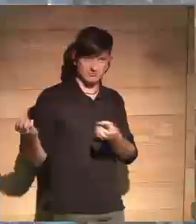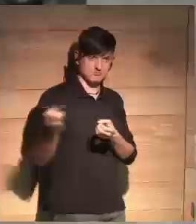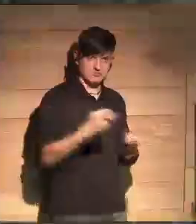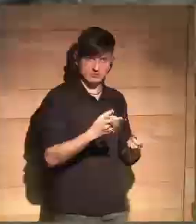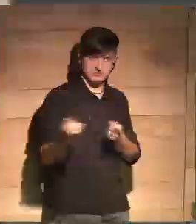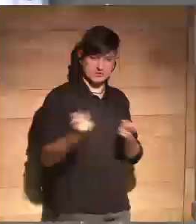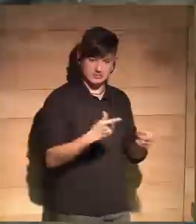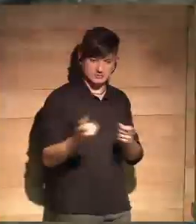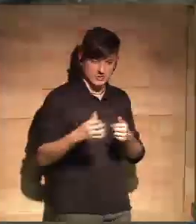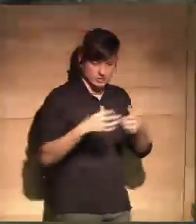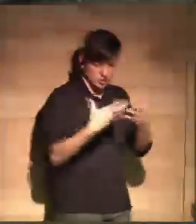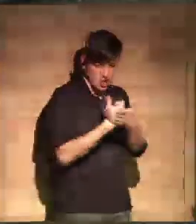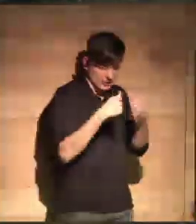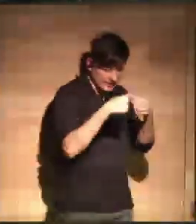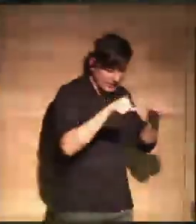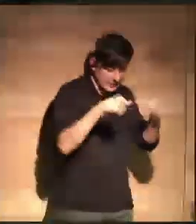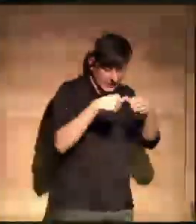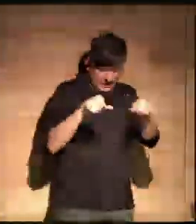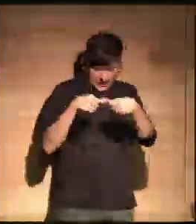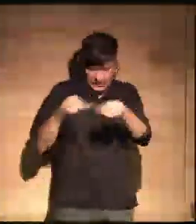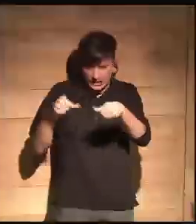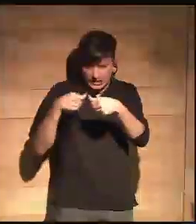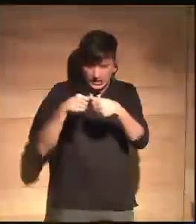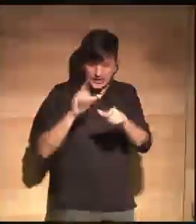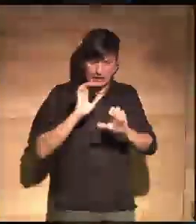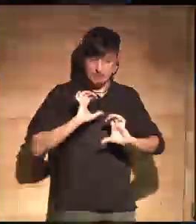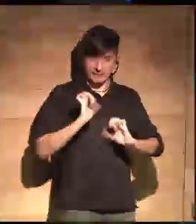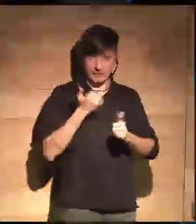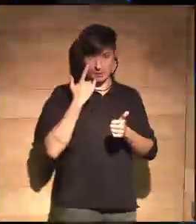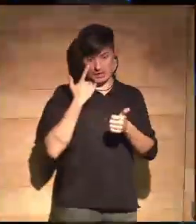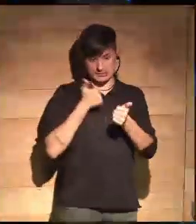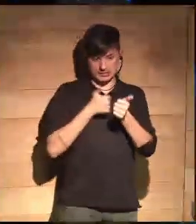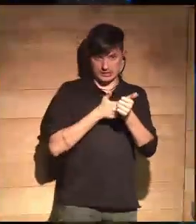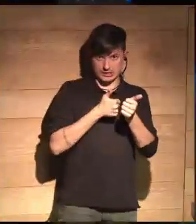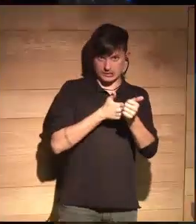y después de etiquetarlos todos empezamos a seguirlos